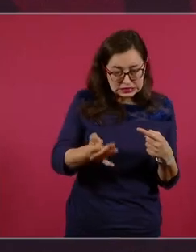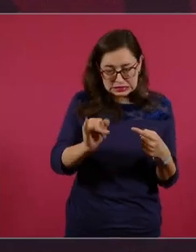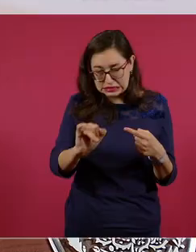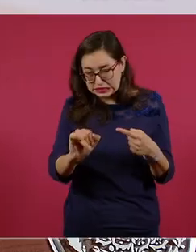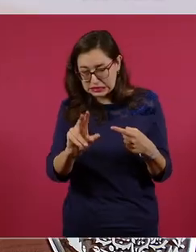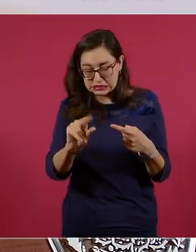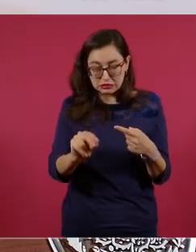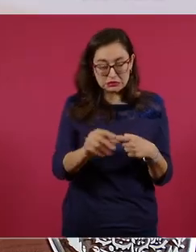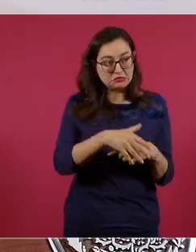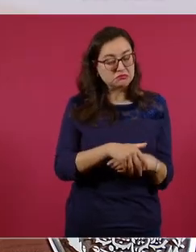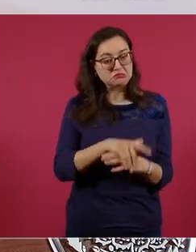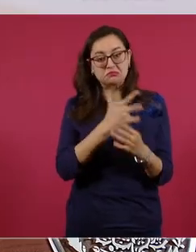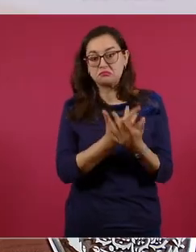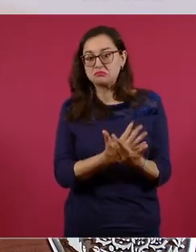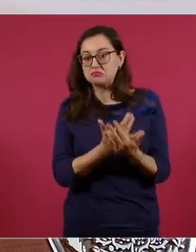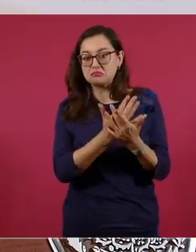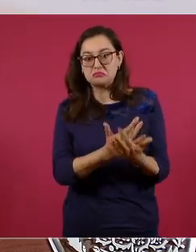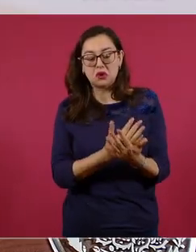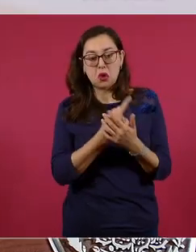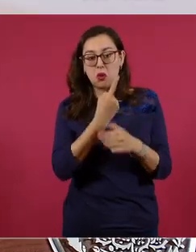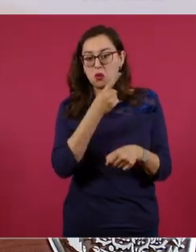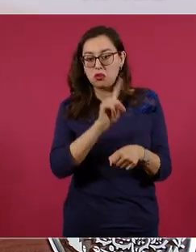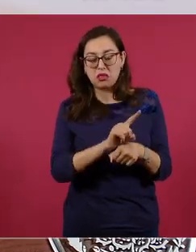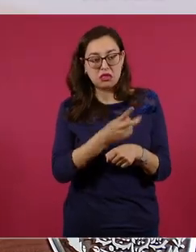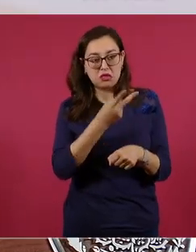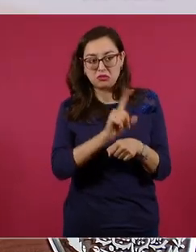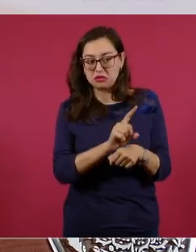La primera vez, la segunda vez, y llevan